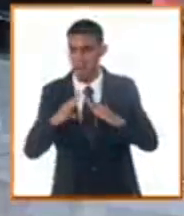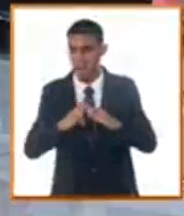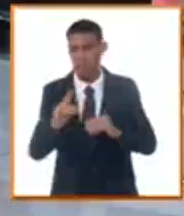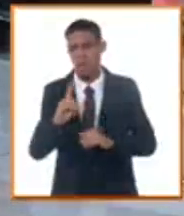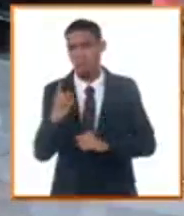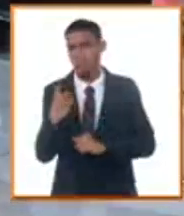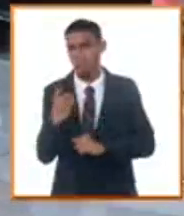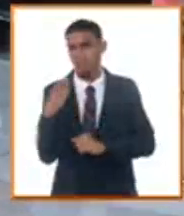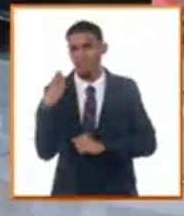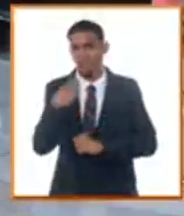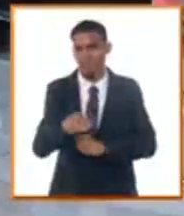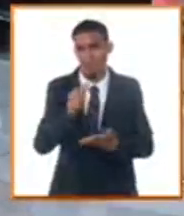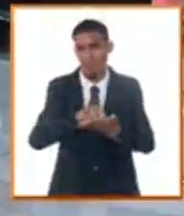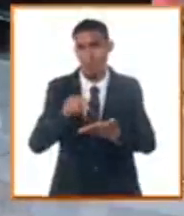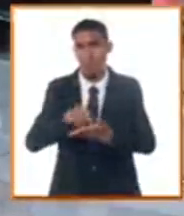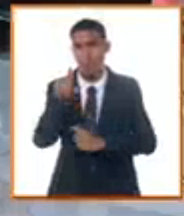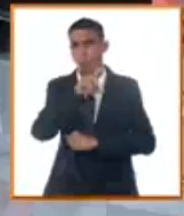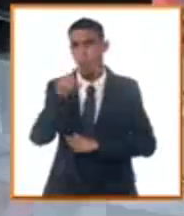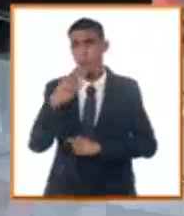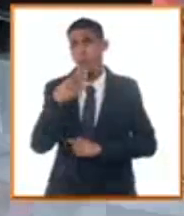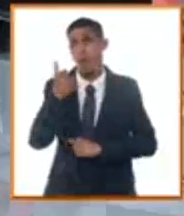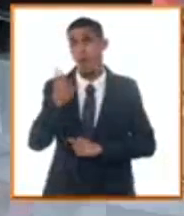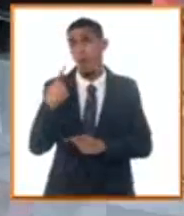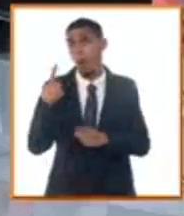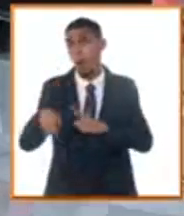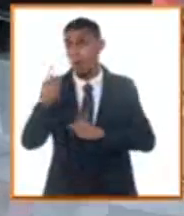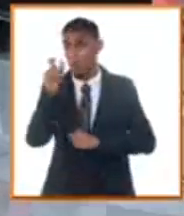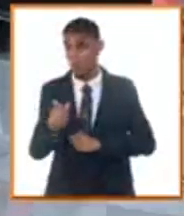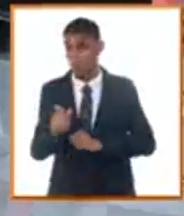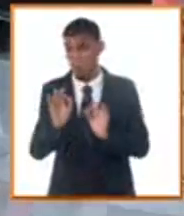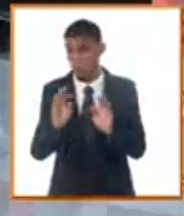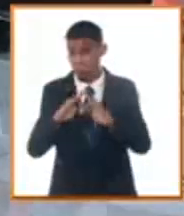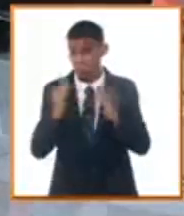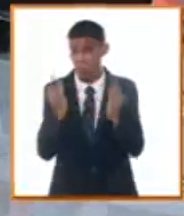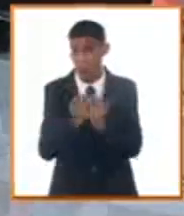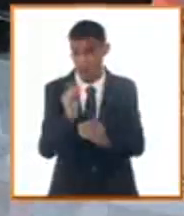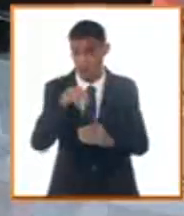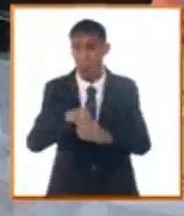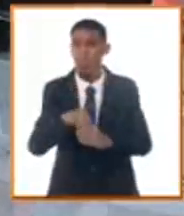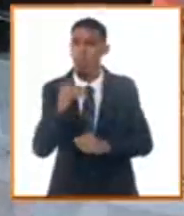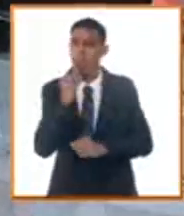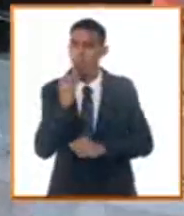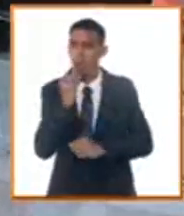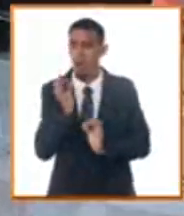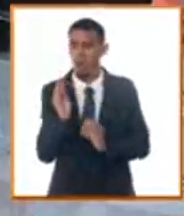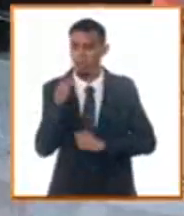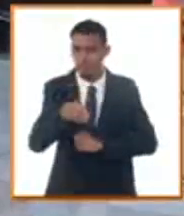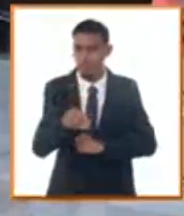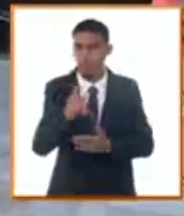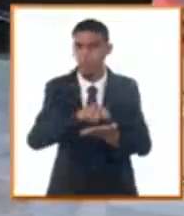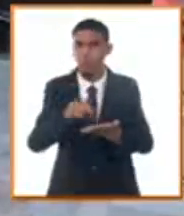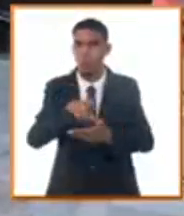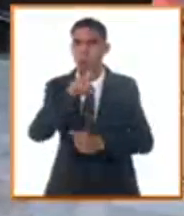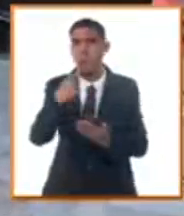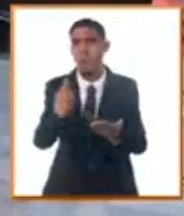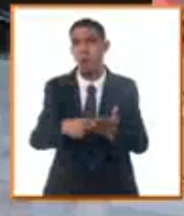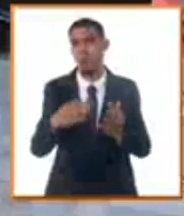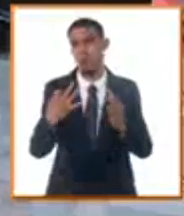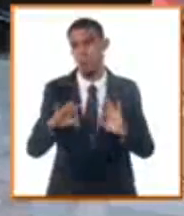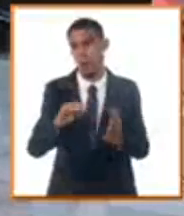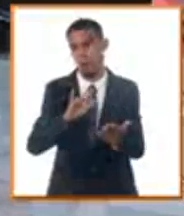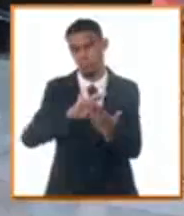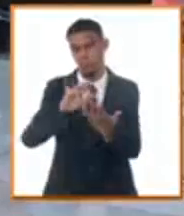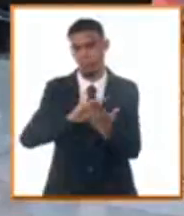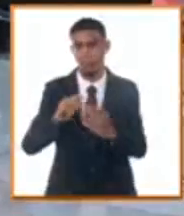uso de estas tecnologías, para que no solo esté la posibilidad, sino que se use esa posibilidad. Correcto. En cada uno de los establecimientos. Así, ¿no?,